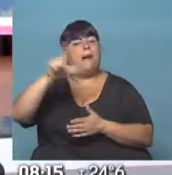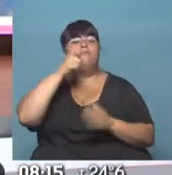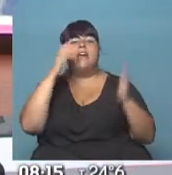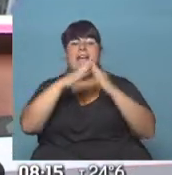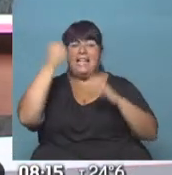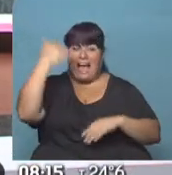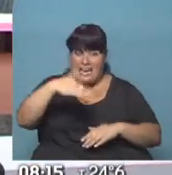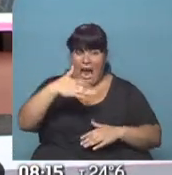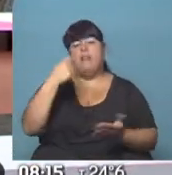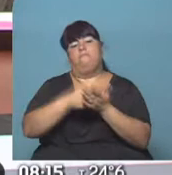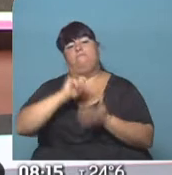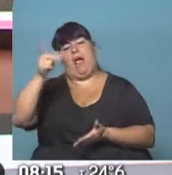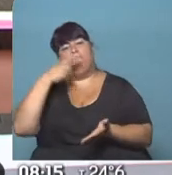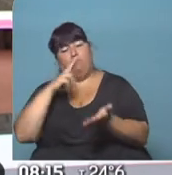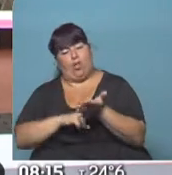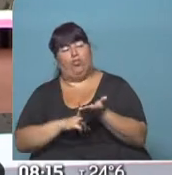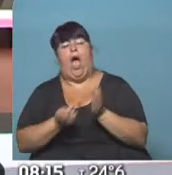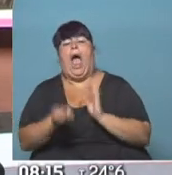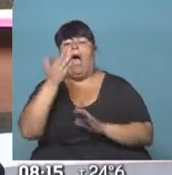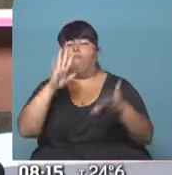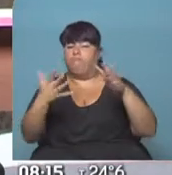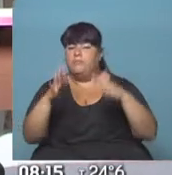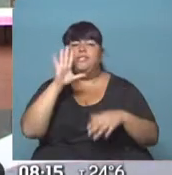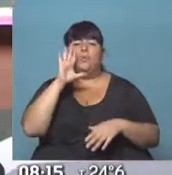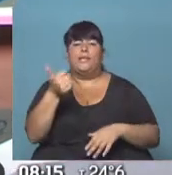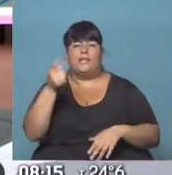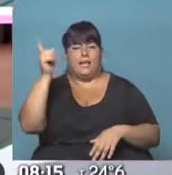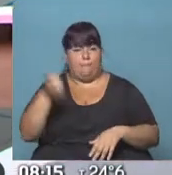las más onerosas. El aumento promedio ronda el